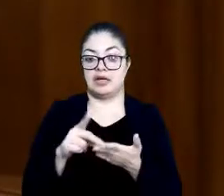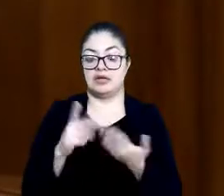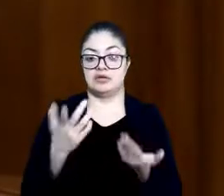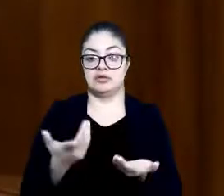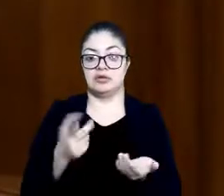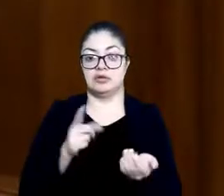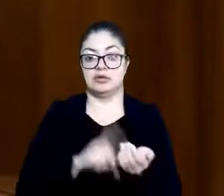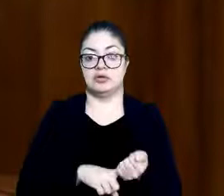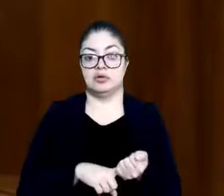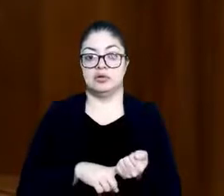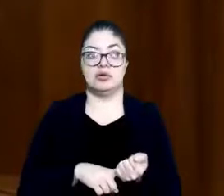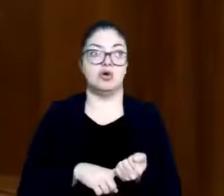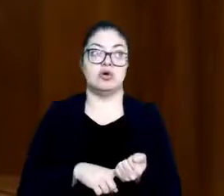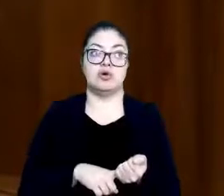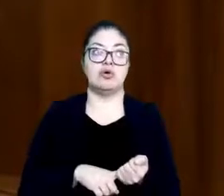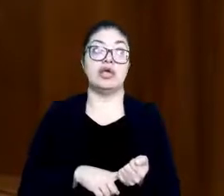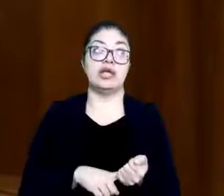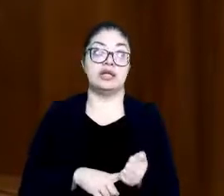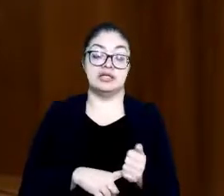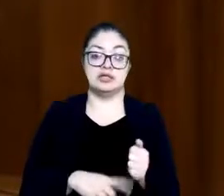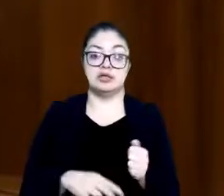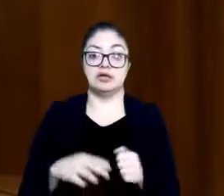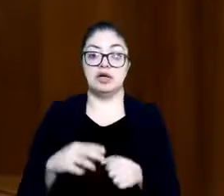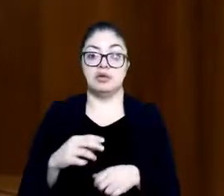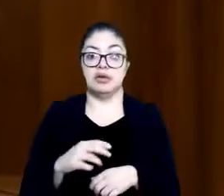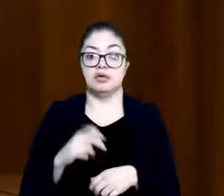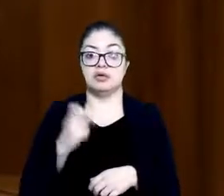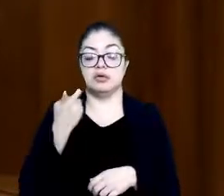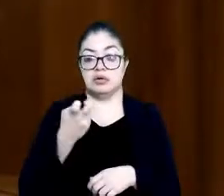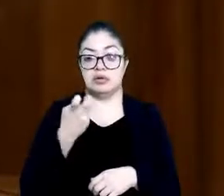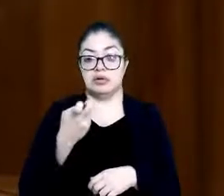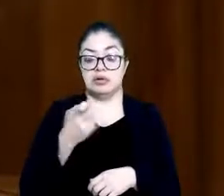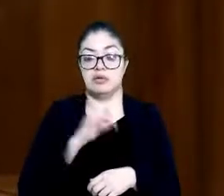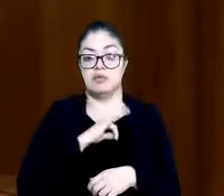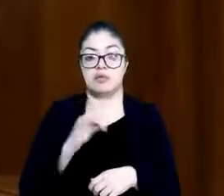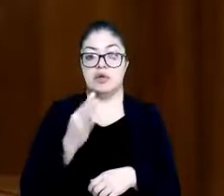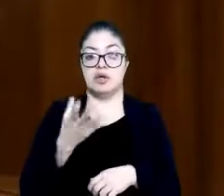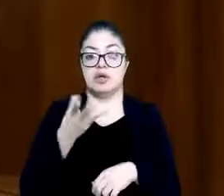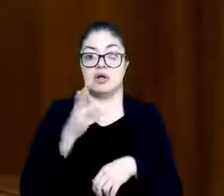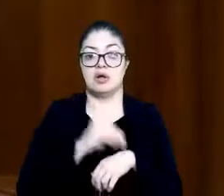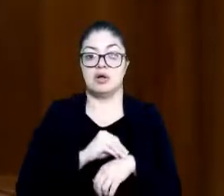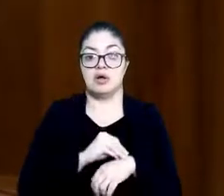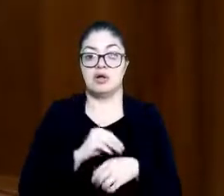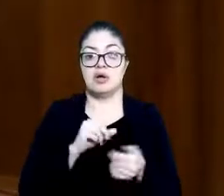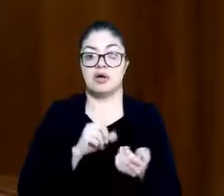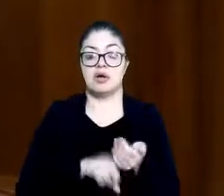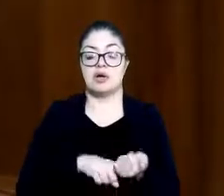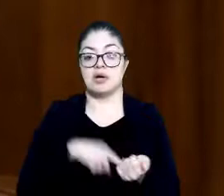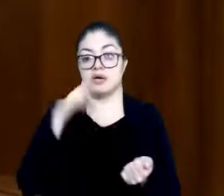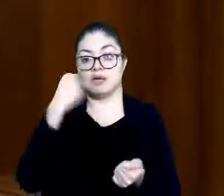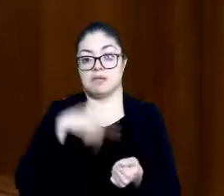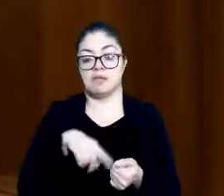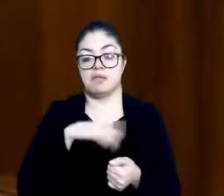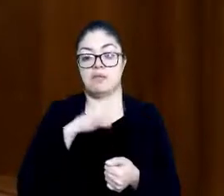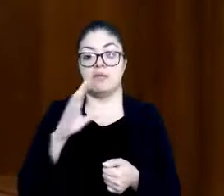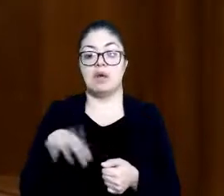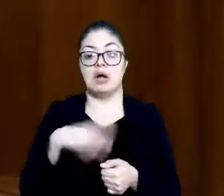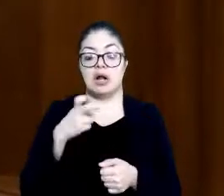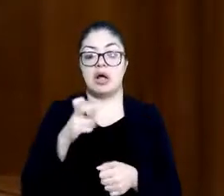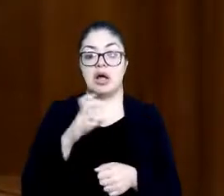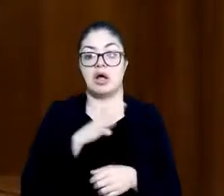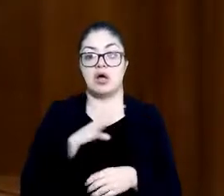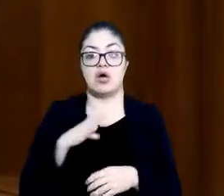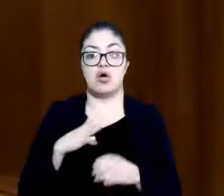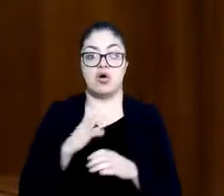un trabajo libremente escogido o aceptado que les permita obtener recursos para su subsistencia y